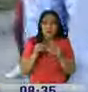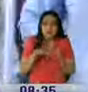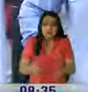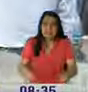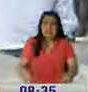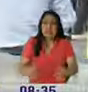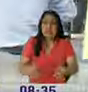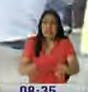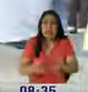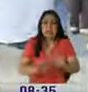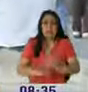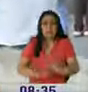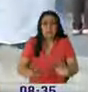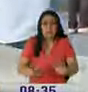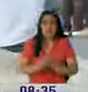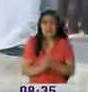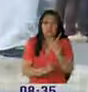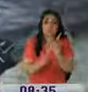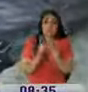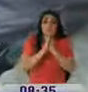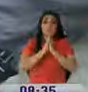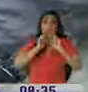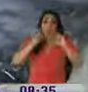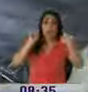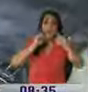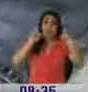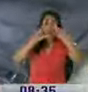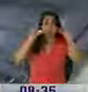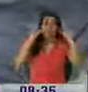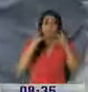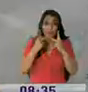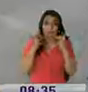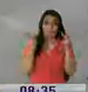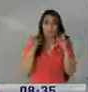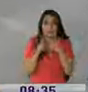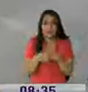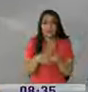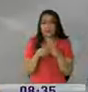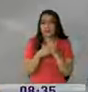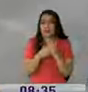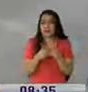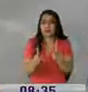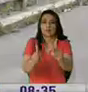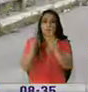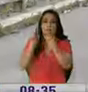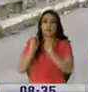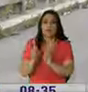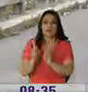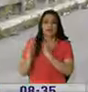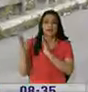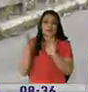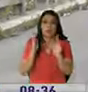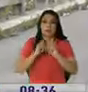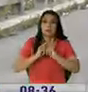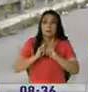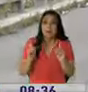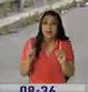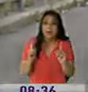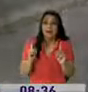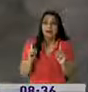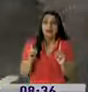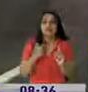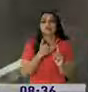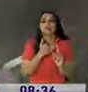tierra nomás. Tras el pedido de los moradores y a través del EMOP, se inició con la implementación de un puente Bailey. Sin embargo, lo que temían